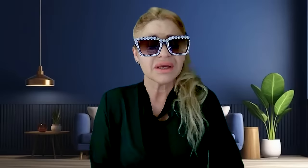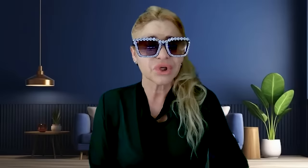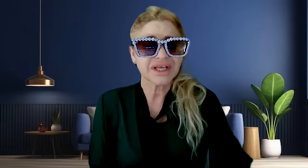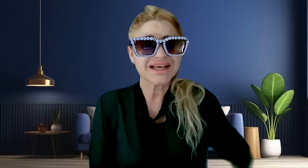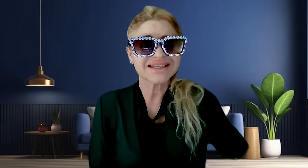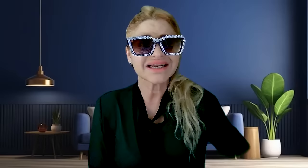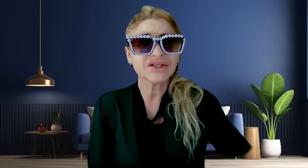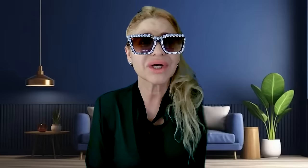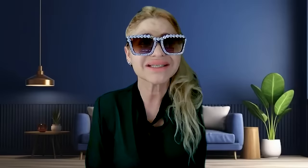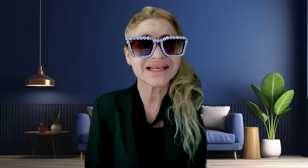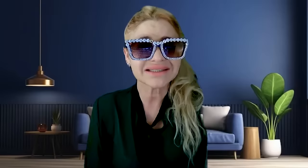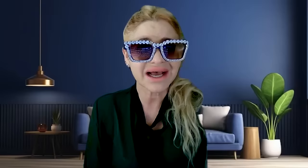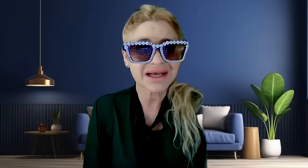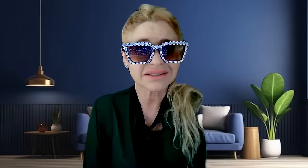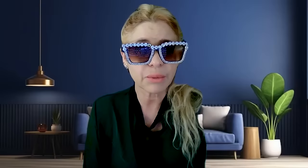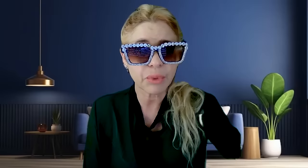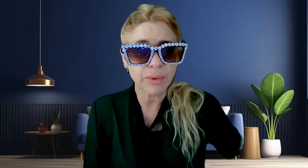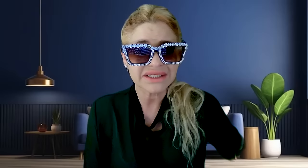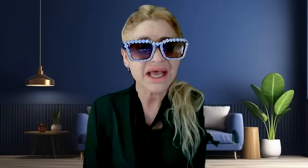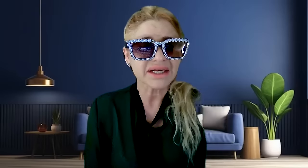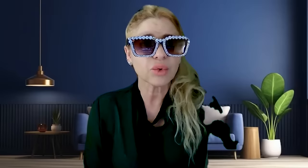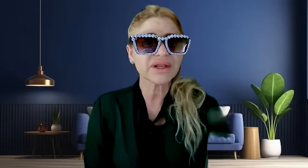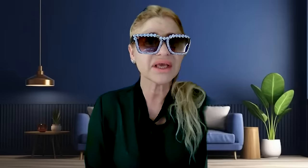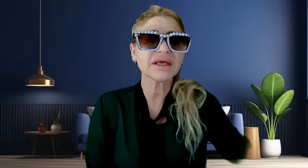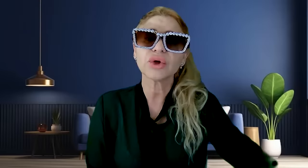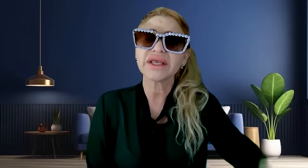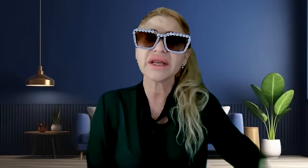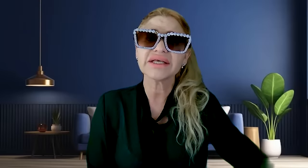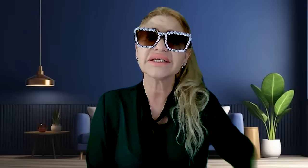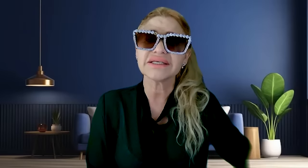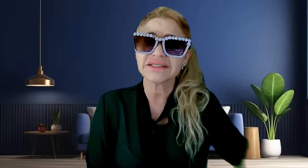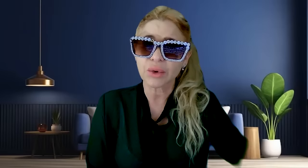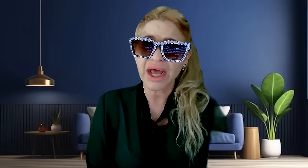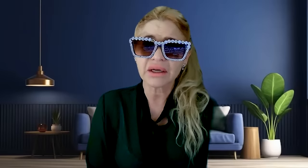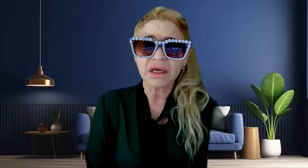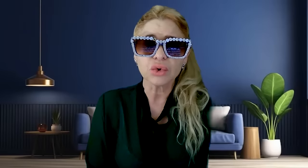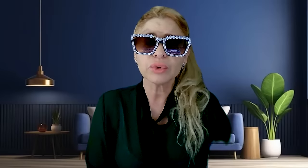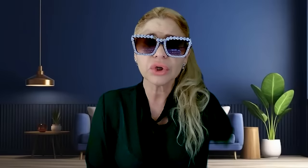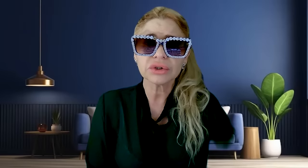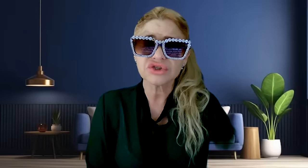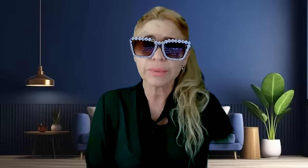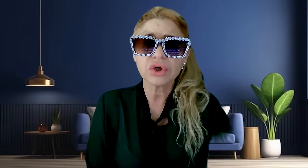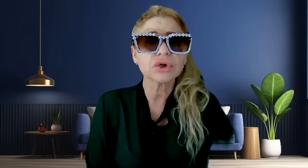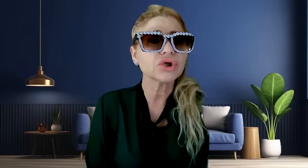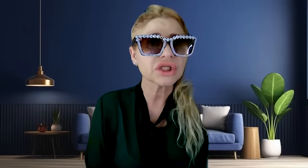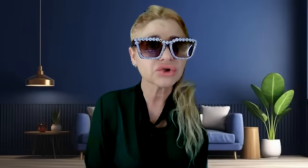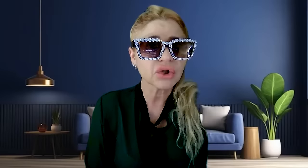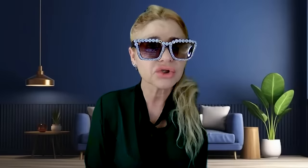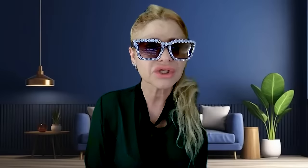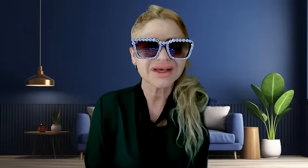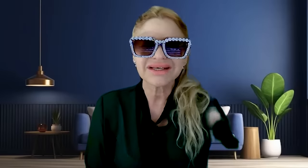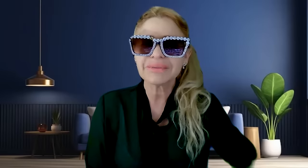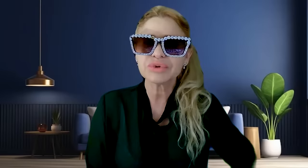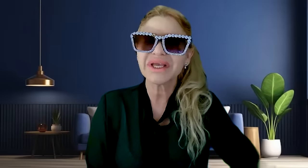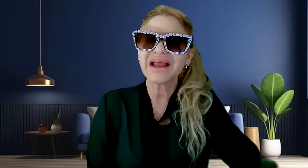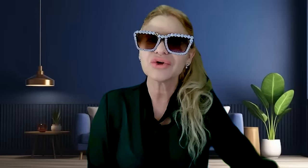Escuchen, porque ya está saliendo hasta en las cajas bobas. Recuerden que lo que quieren es instaurar un mundo distópico donde